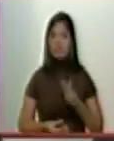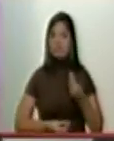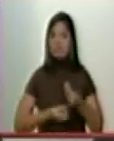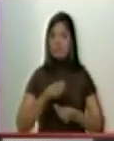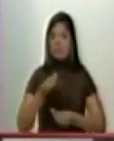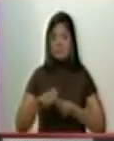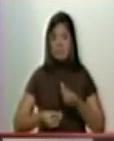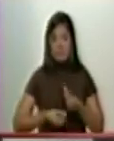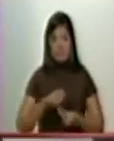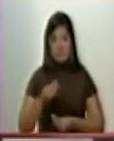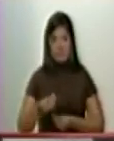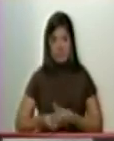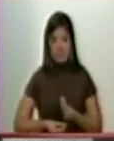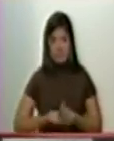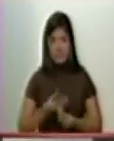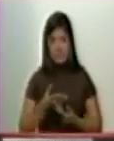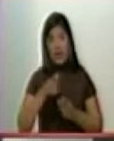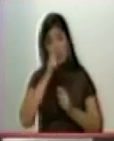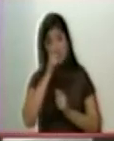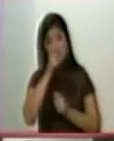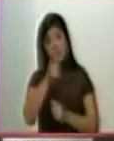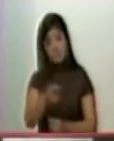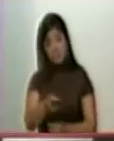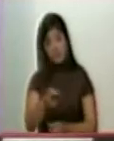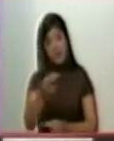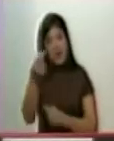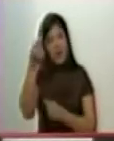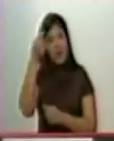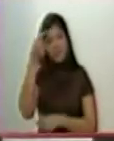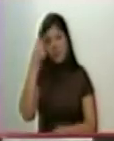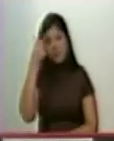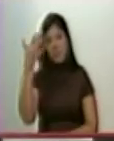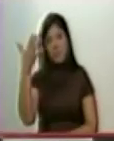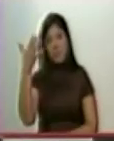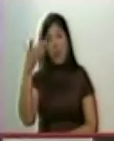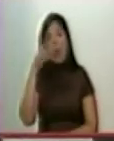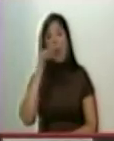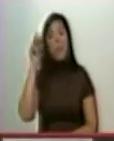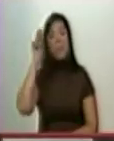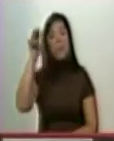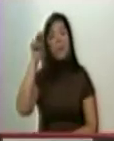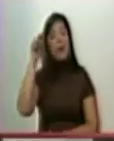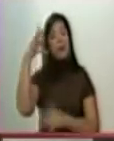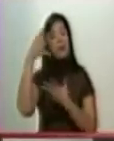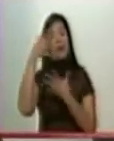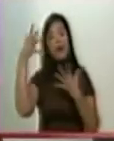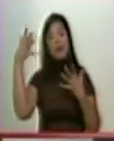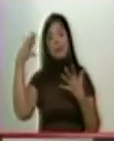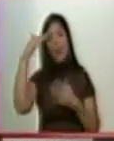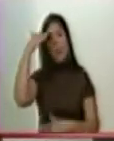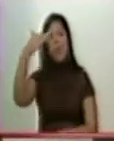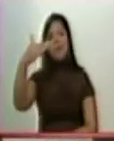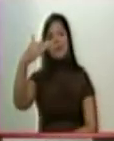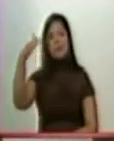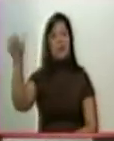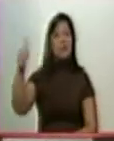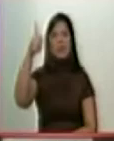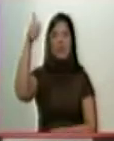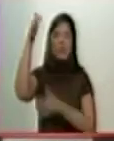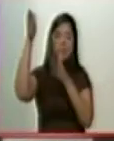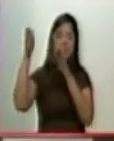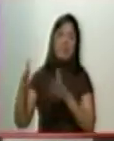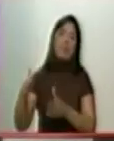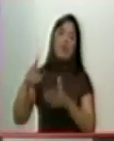se ha hecho tributo a la memoria de nuestro maestro gigante, comandante supremo